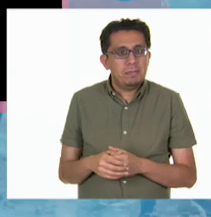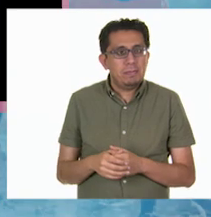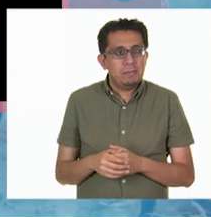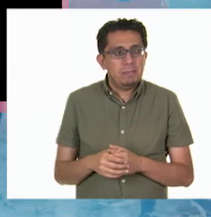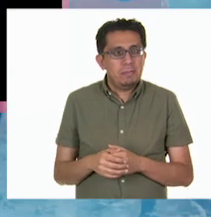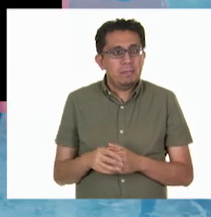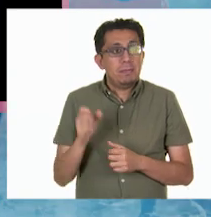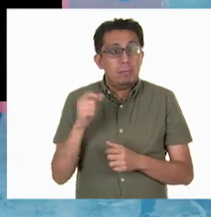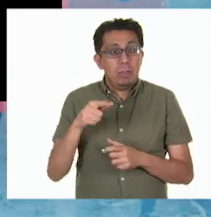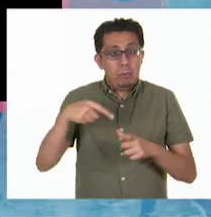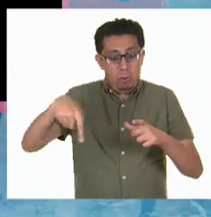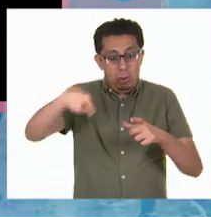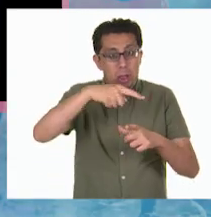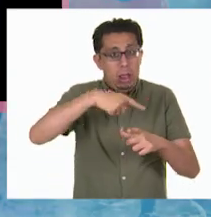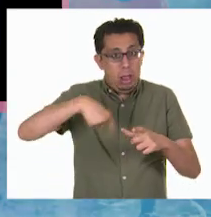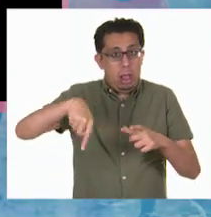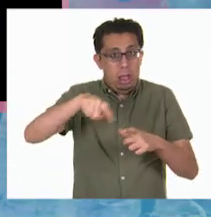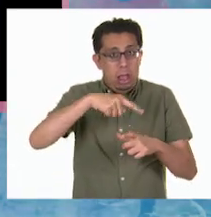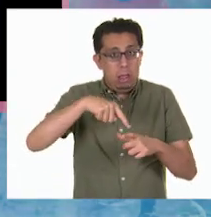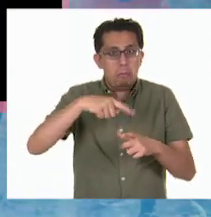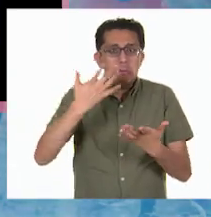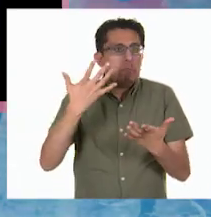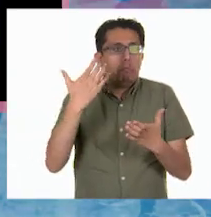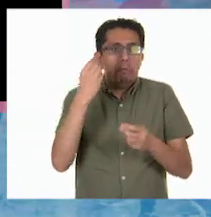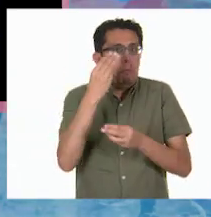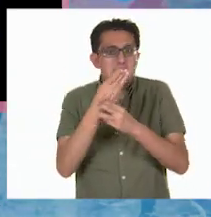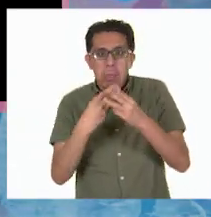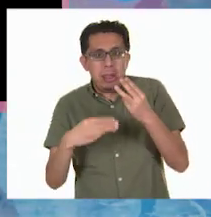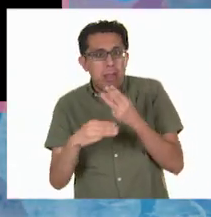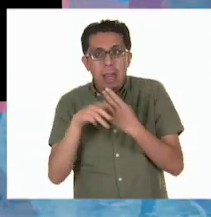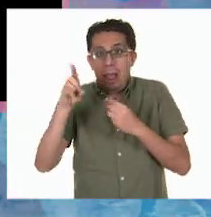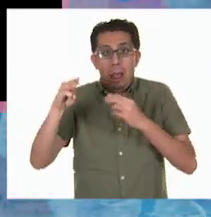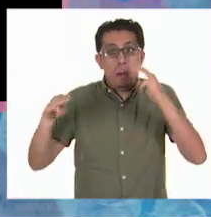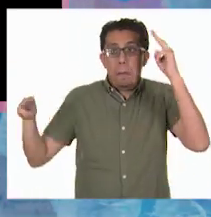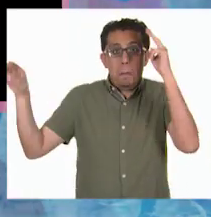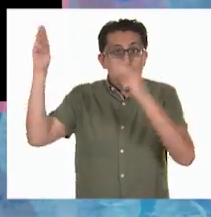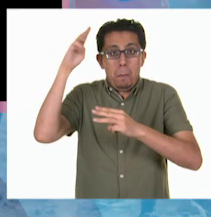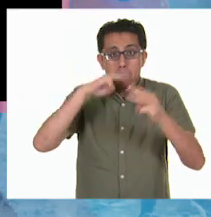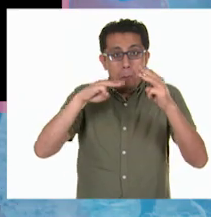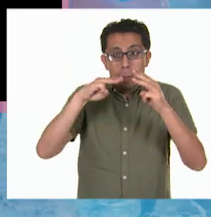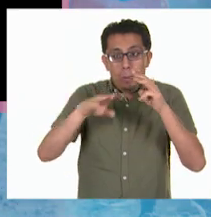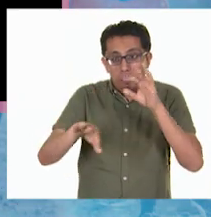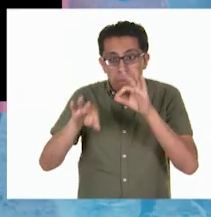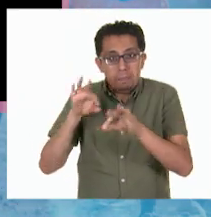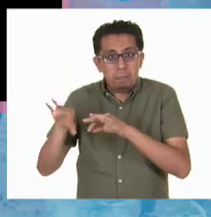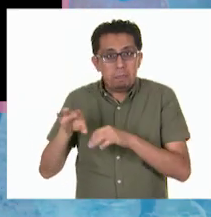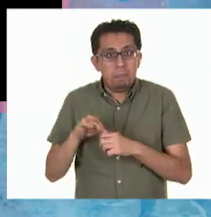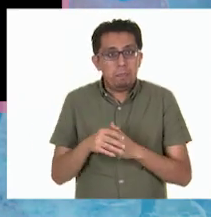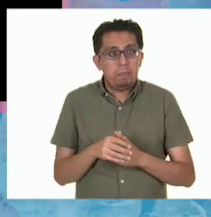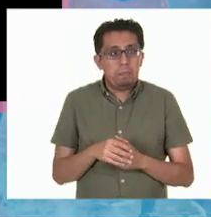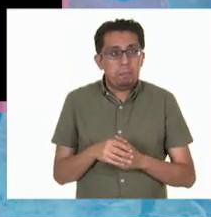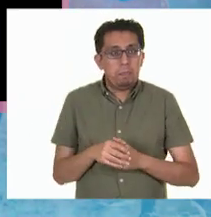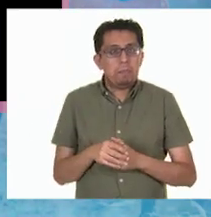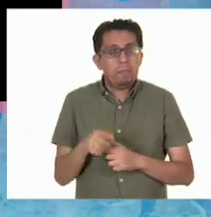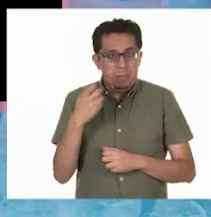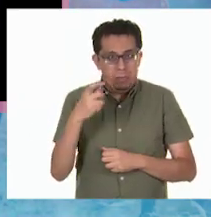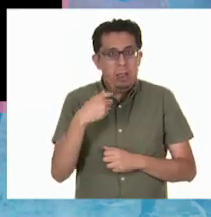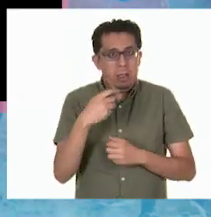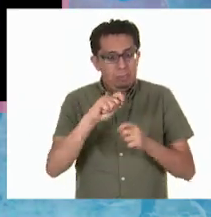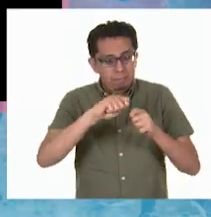y los aros de lo que nos encontremos en el monte. Estoy trenzando la rueda de la ribeta para que podamos